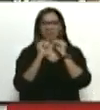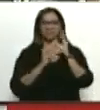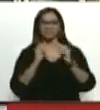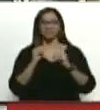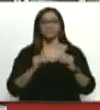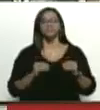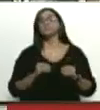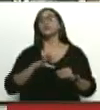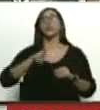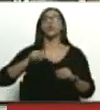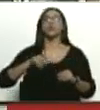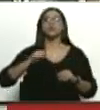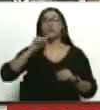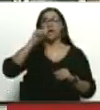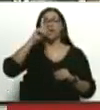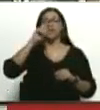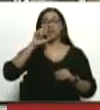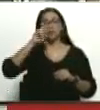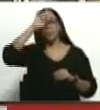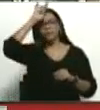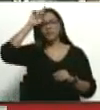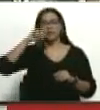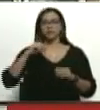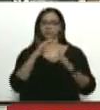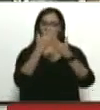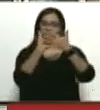todos los derivados que tenía ahí al lado.